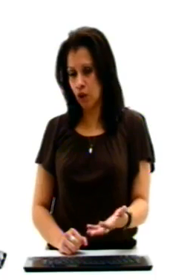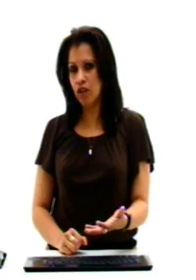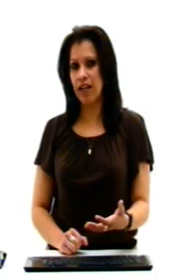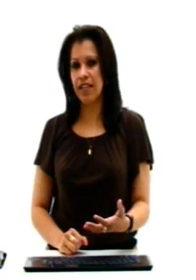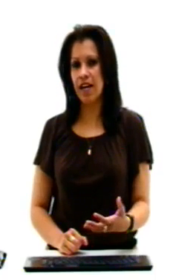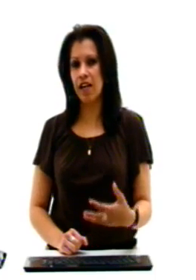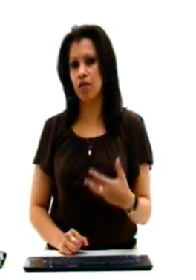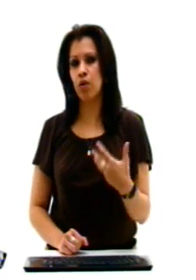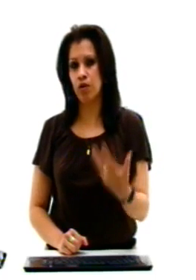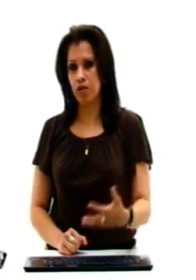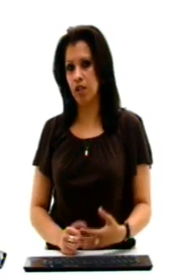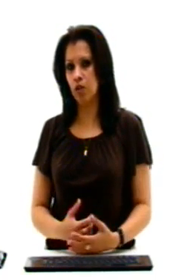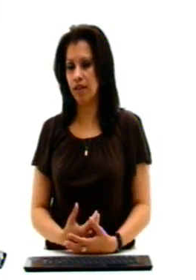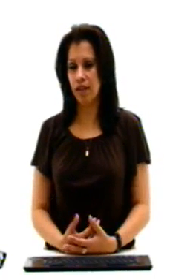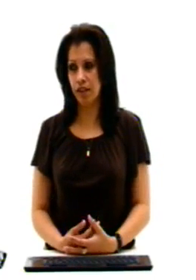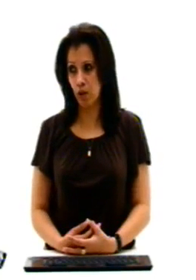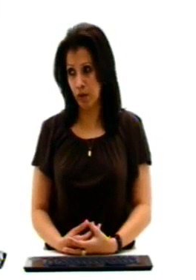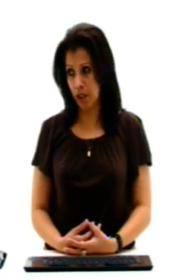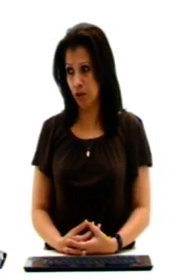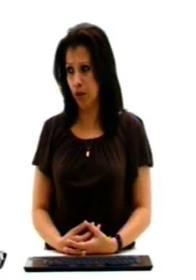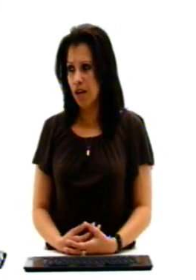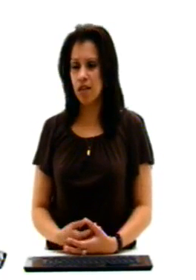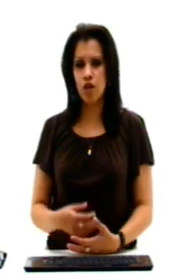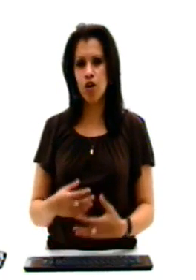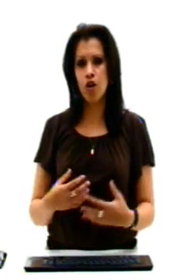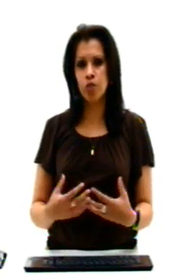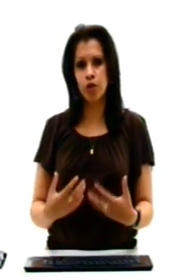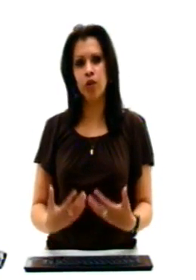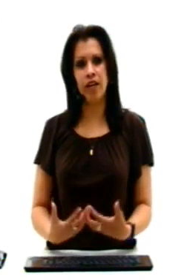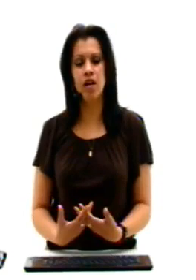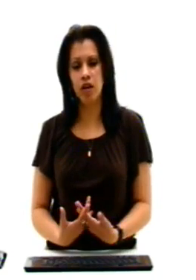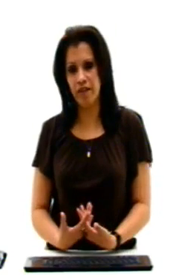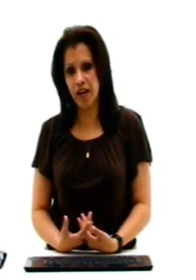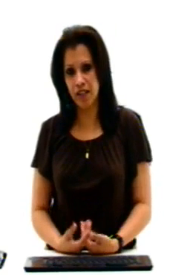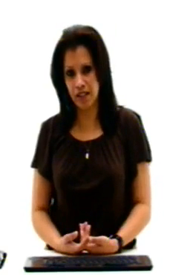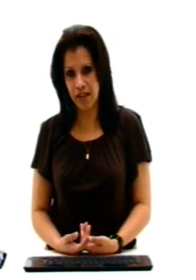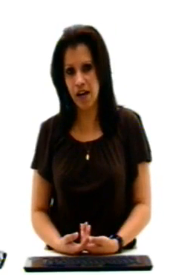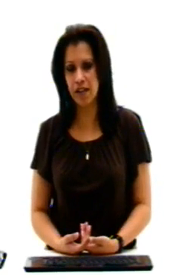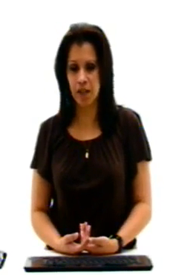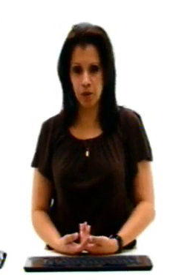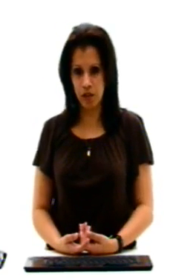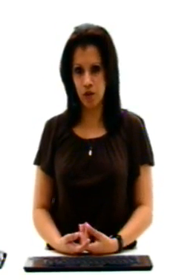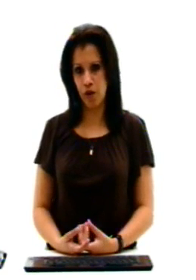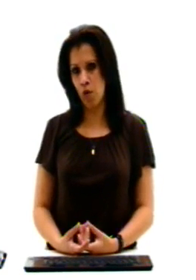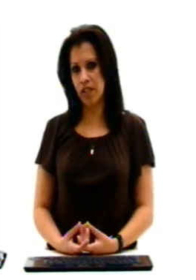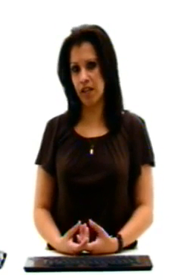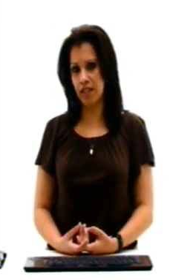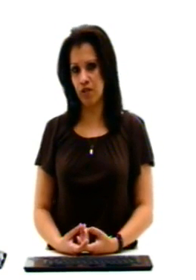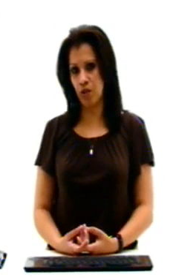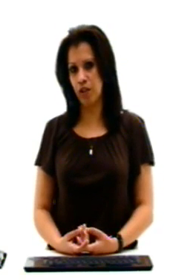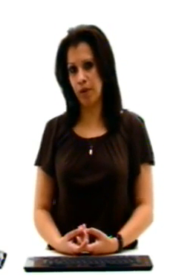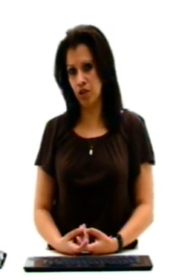la corona ya era de su conocimiento antes del descubrimiento y son los portugueses los que van a iniciar este proceso de